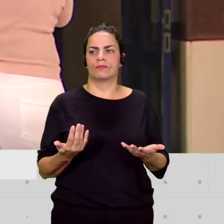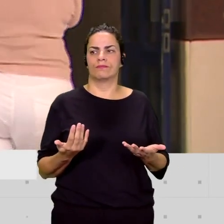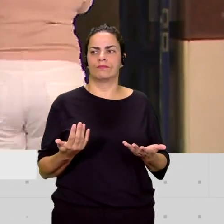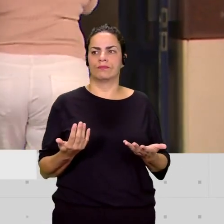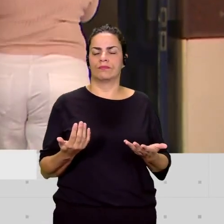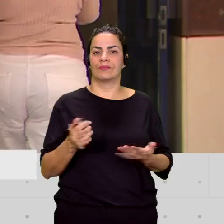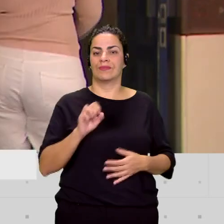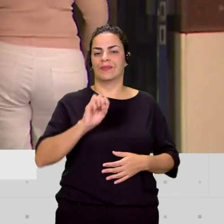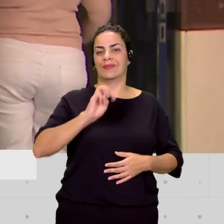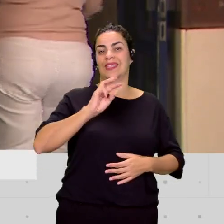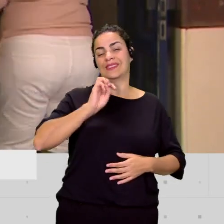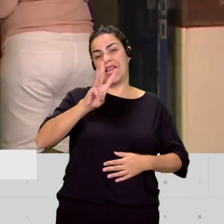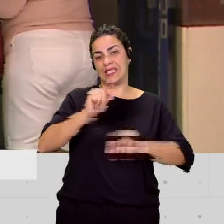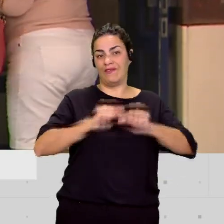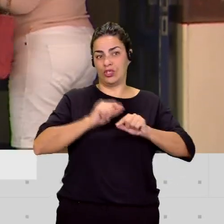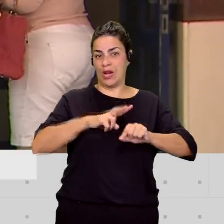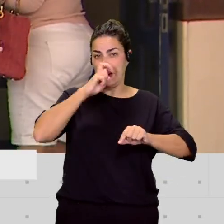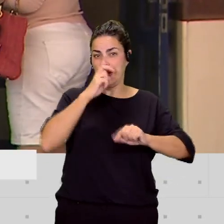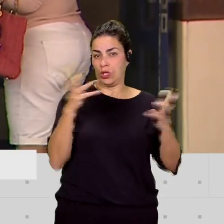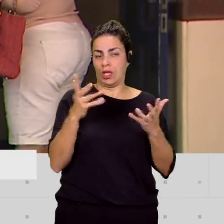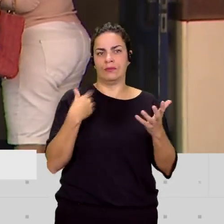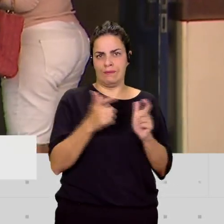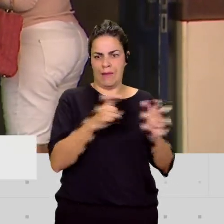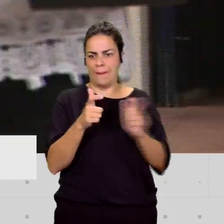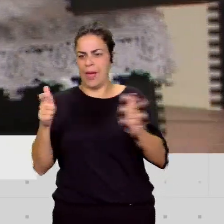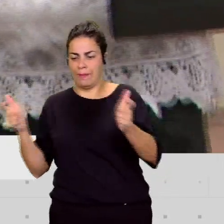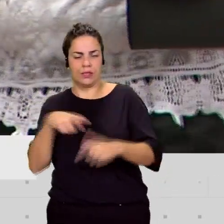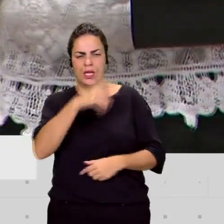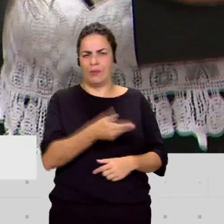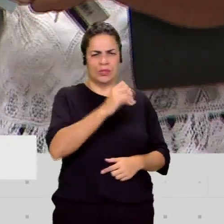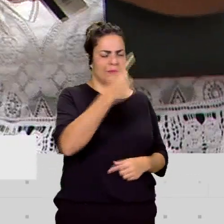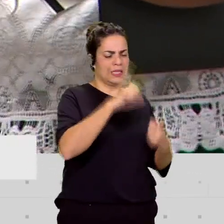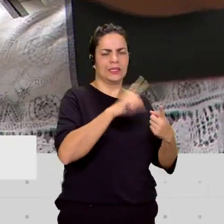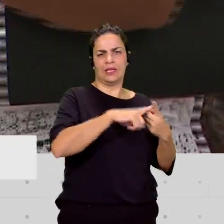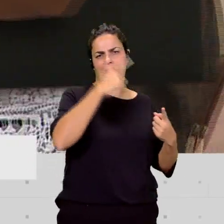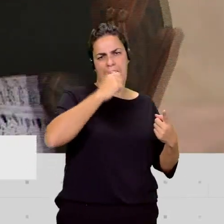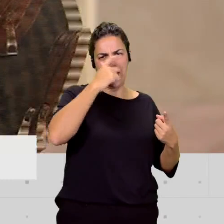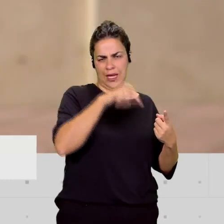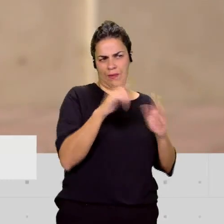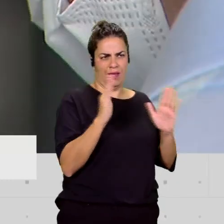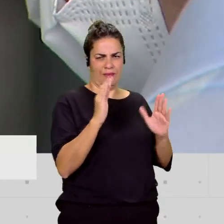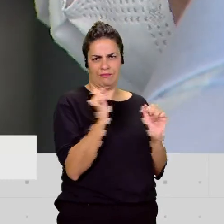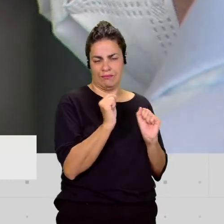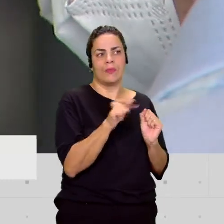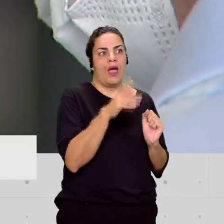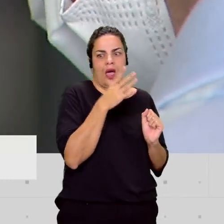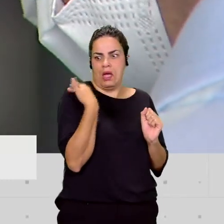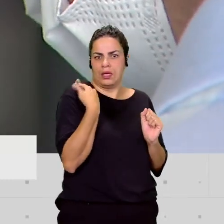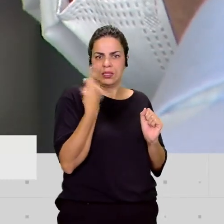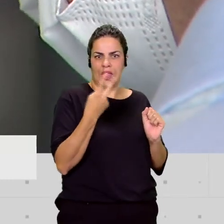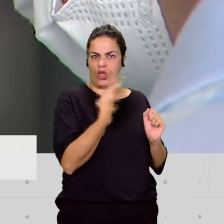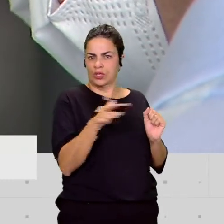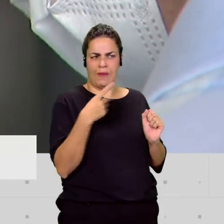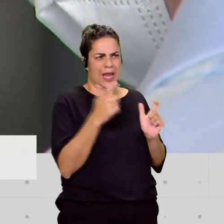3 infecciones respiratorias agudas. La más importante, la gripe estacional, que es la que se ha disparado especialmente en estas últimas